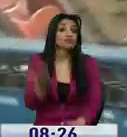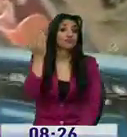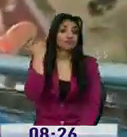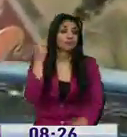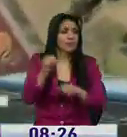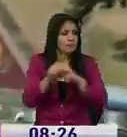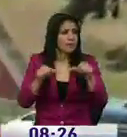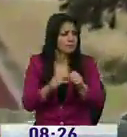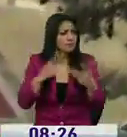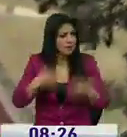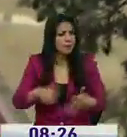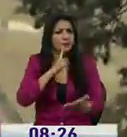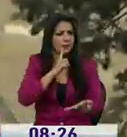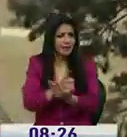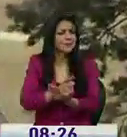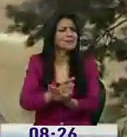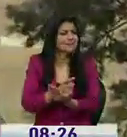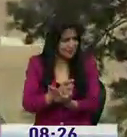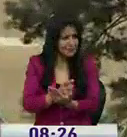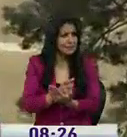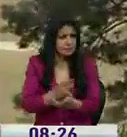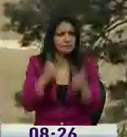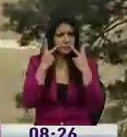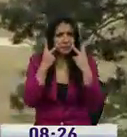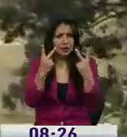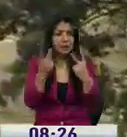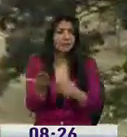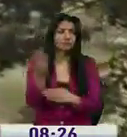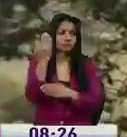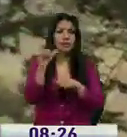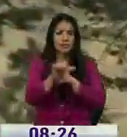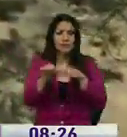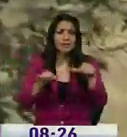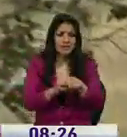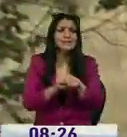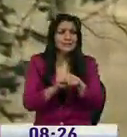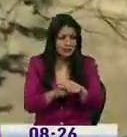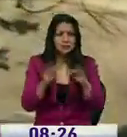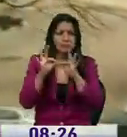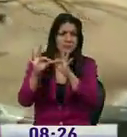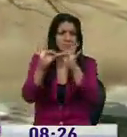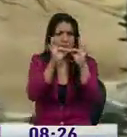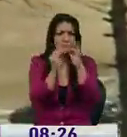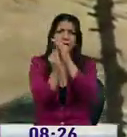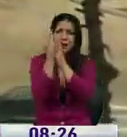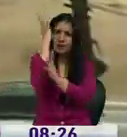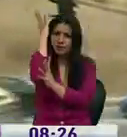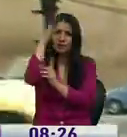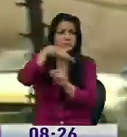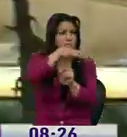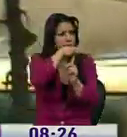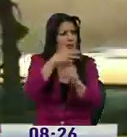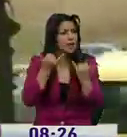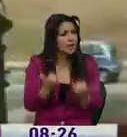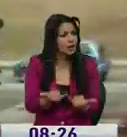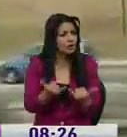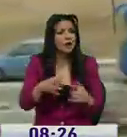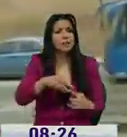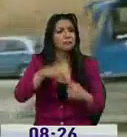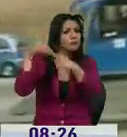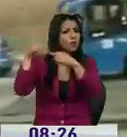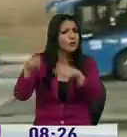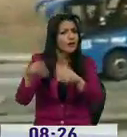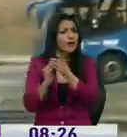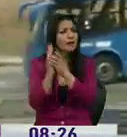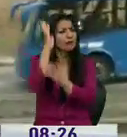administración, y es verdad que sí, o sea, hemos visto en la otra administración que había mantenimiento también de parques. ¿Por qué entonces ahora se le está tal vez